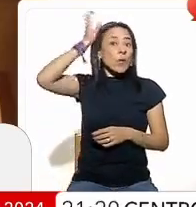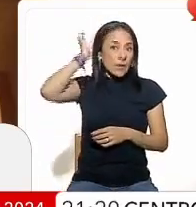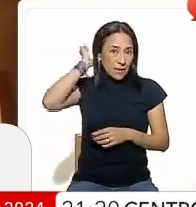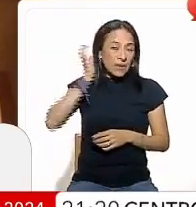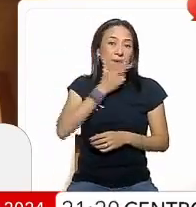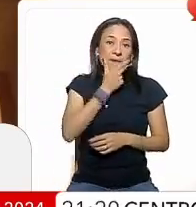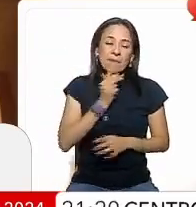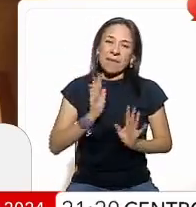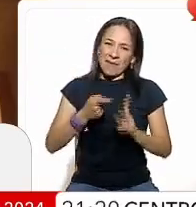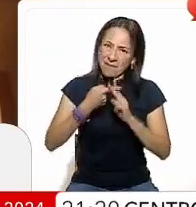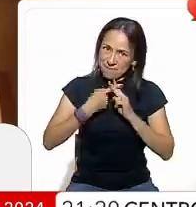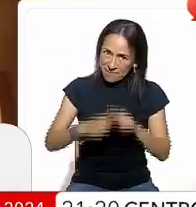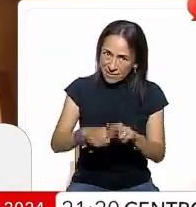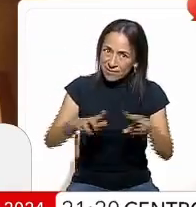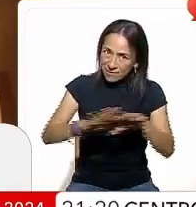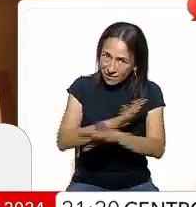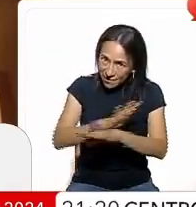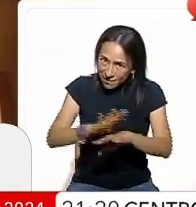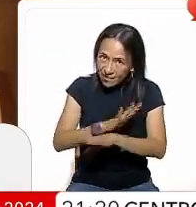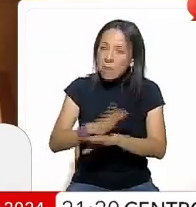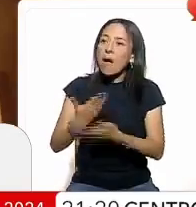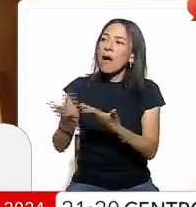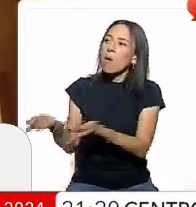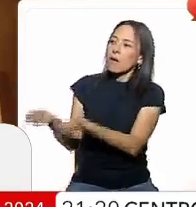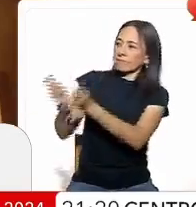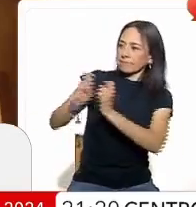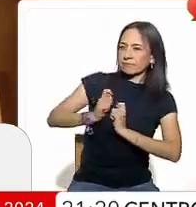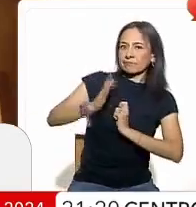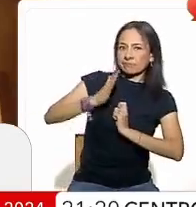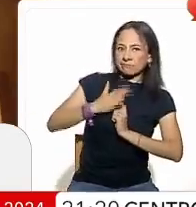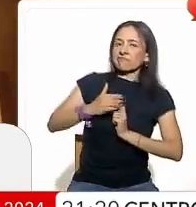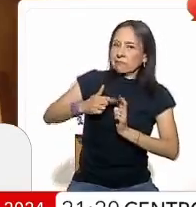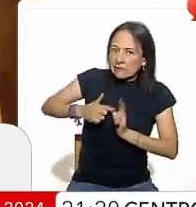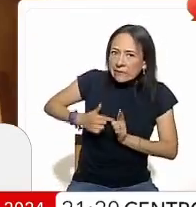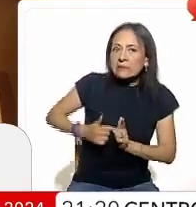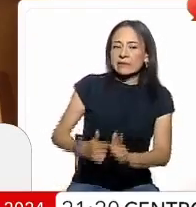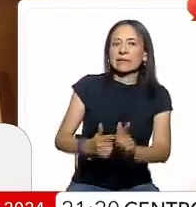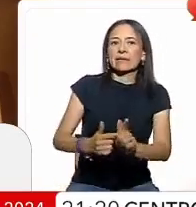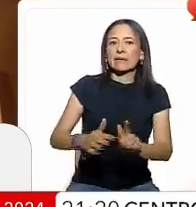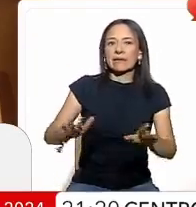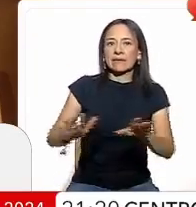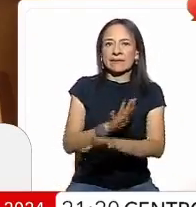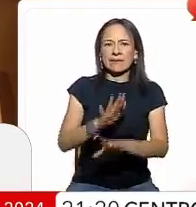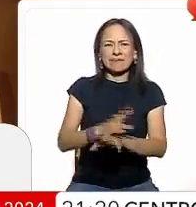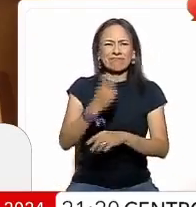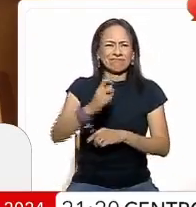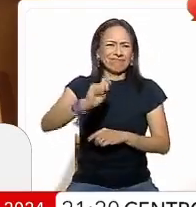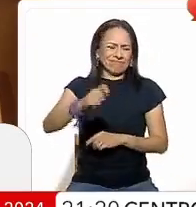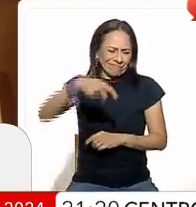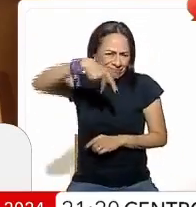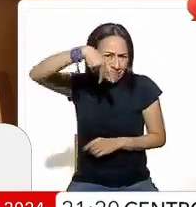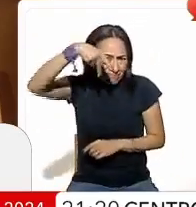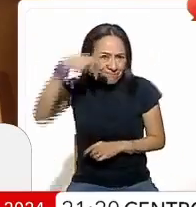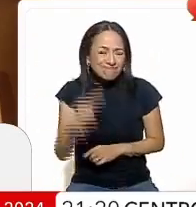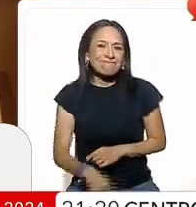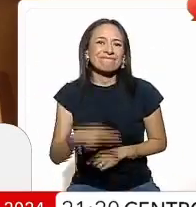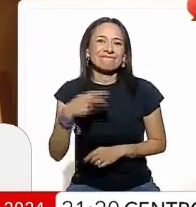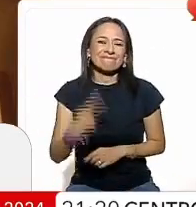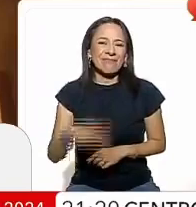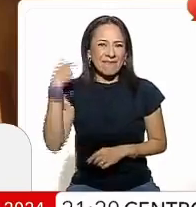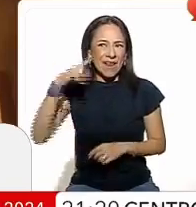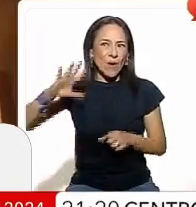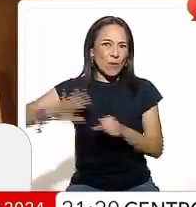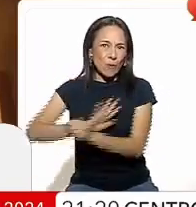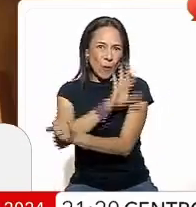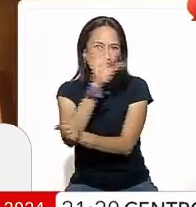toca acelerar esta transformación en Veracruz. Es lo que nos merecemos los veracruzanos, no nos merecemos el escándalo, no